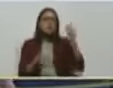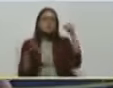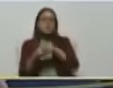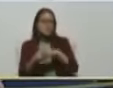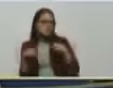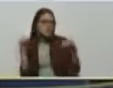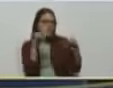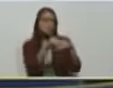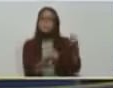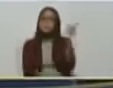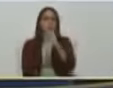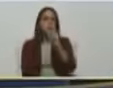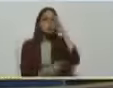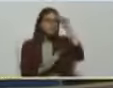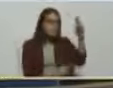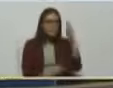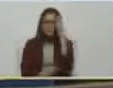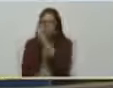asuntos internos del otro.